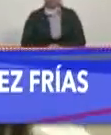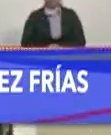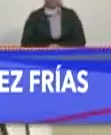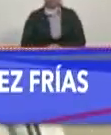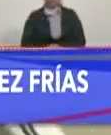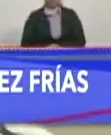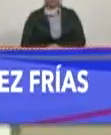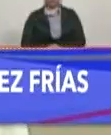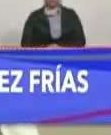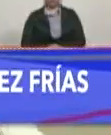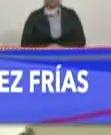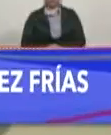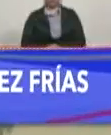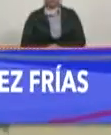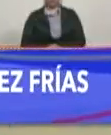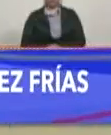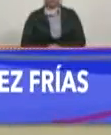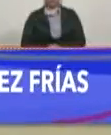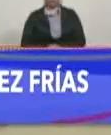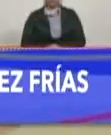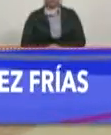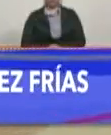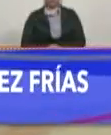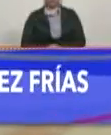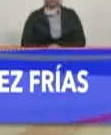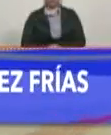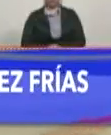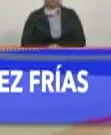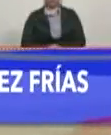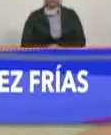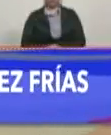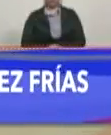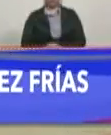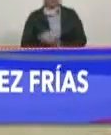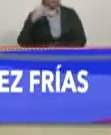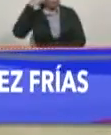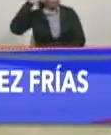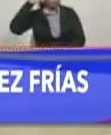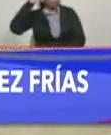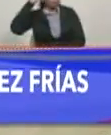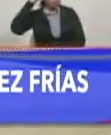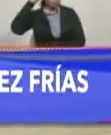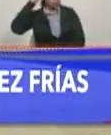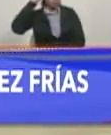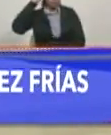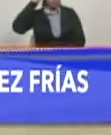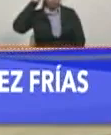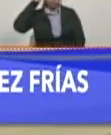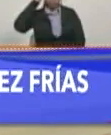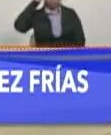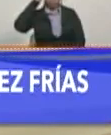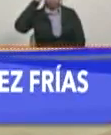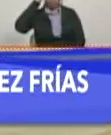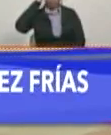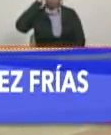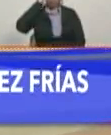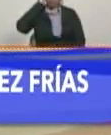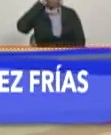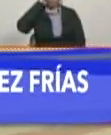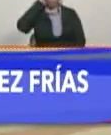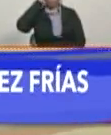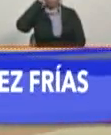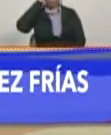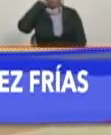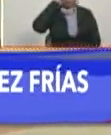de un pueblo rebelde, heroico y bravío, que desde ahora y para siempre ratifica su compromiso de defender los